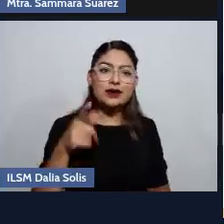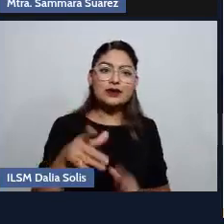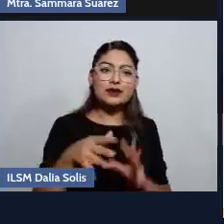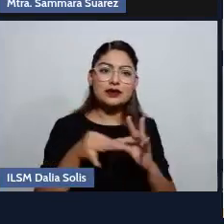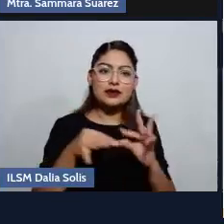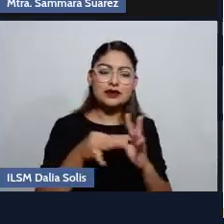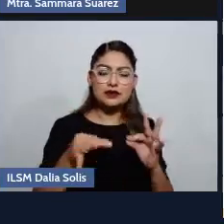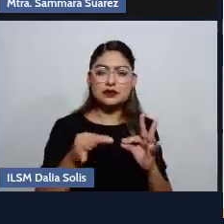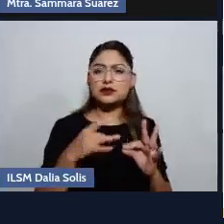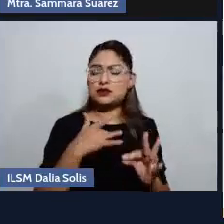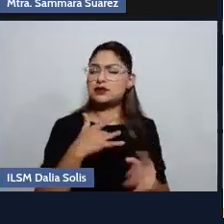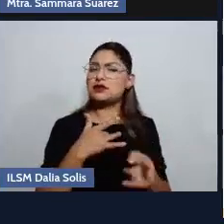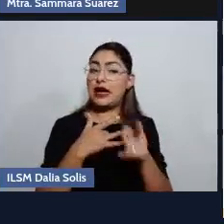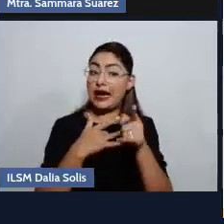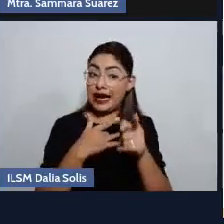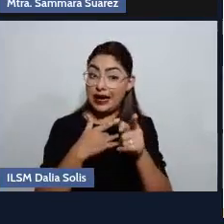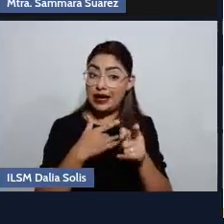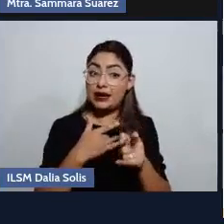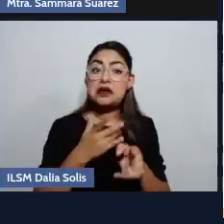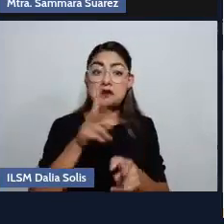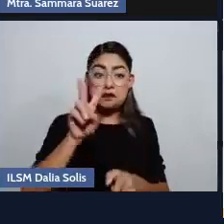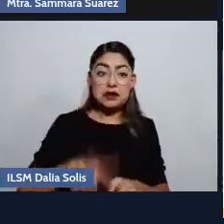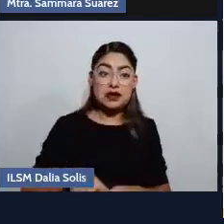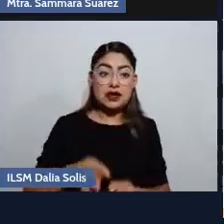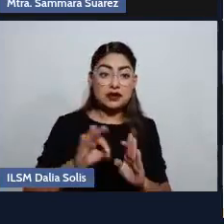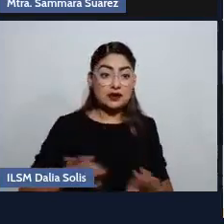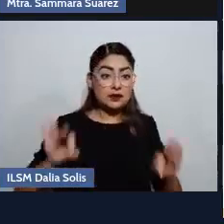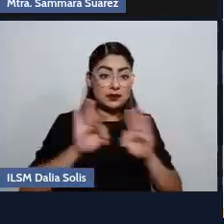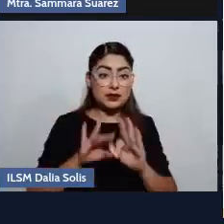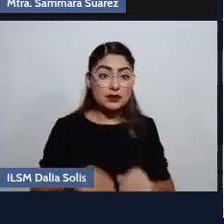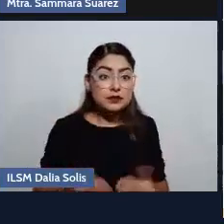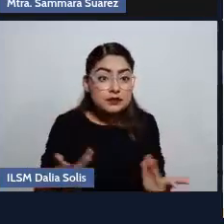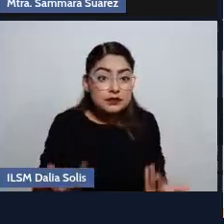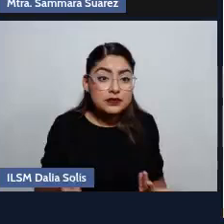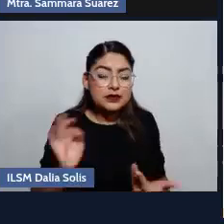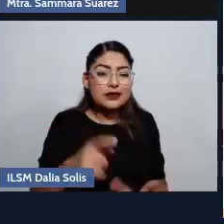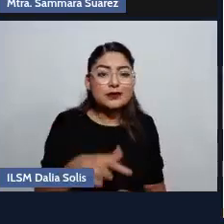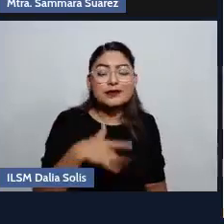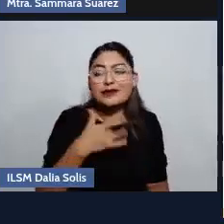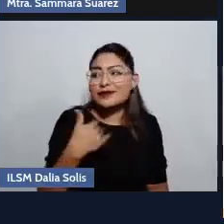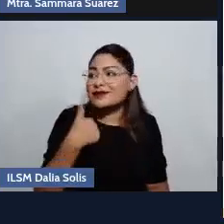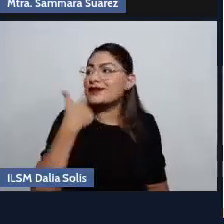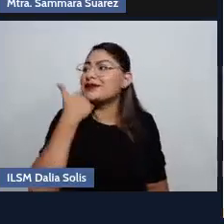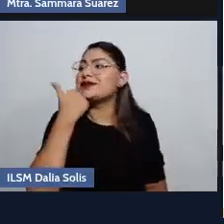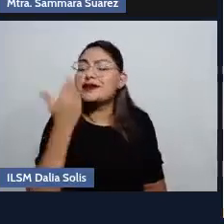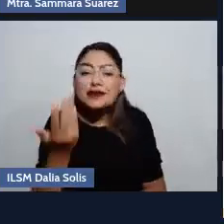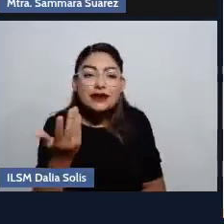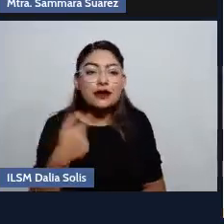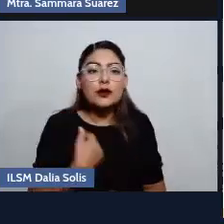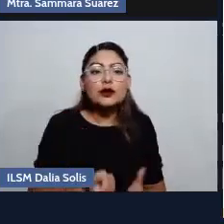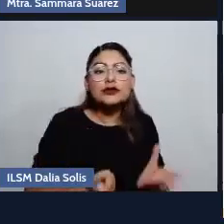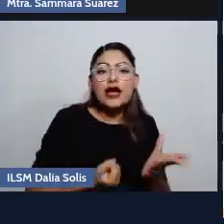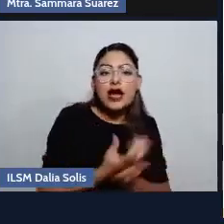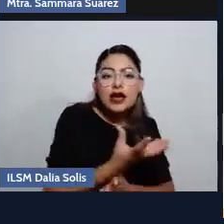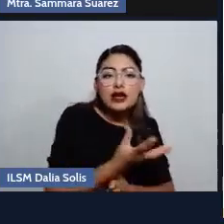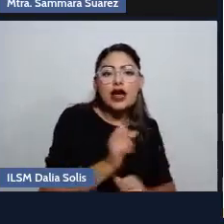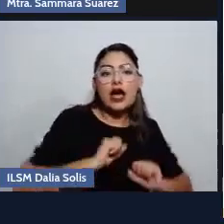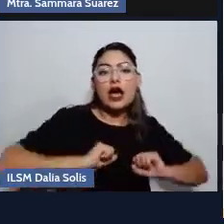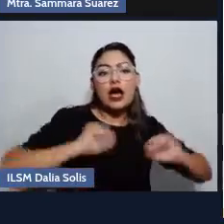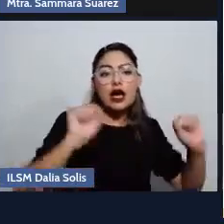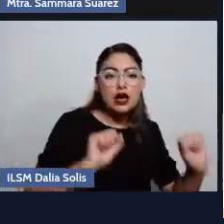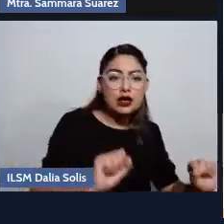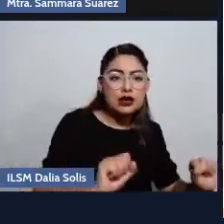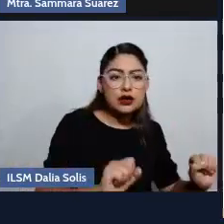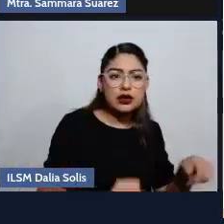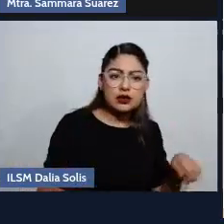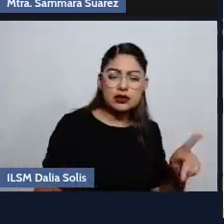¿no? O sea, uno puede tener la mejor intención, a lo mejor, de salir a correr, pero me pongo a pensar,